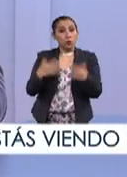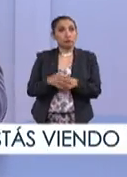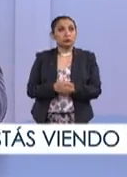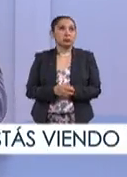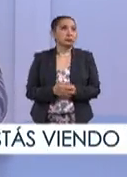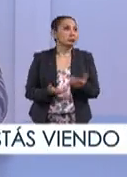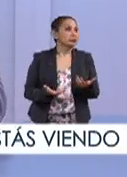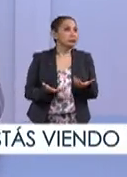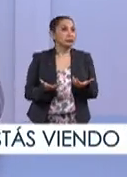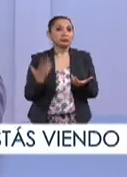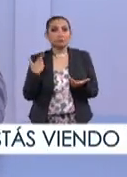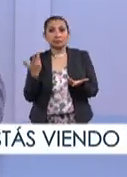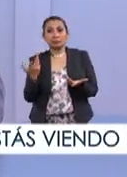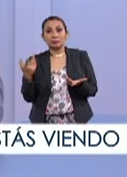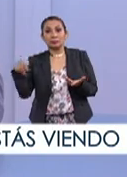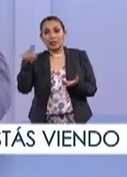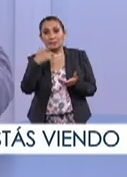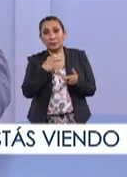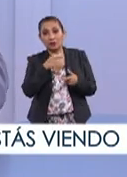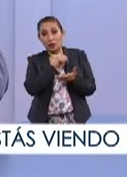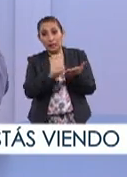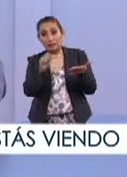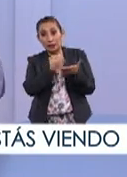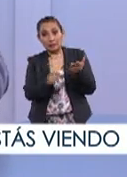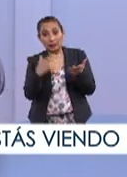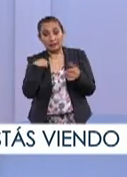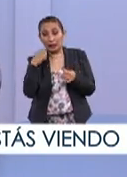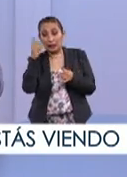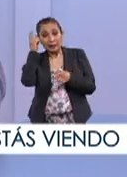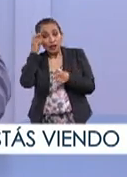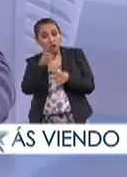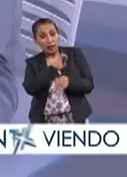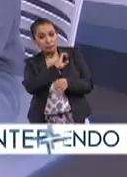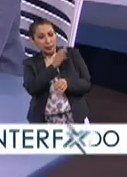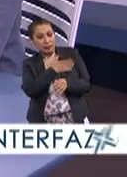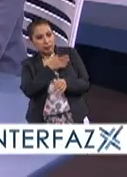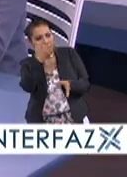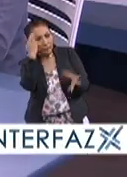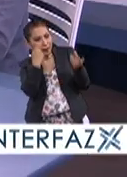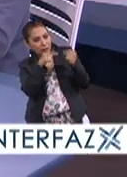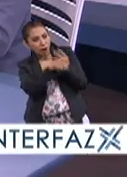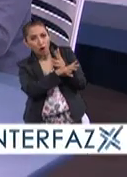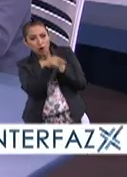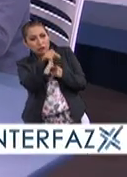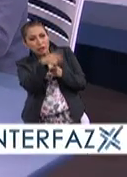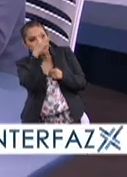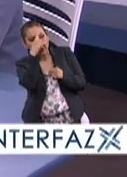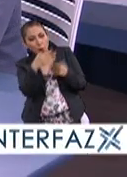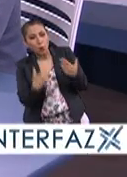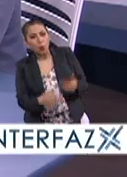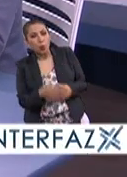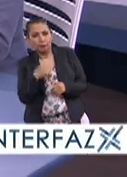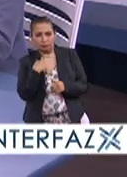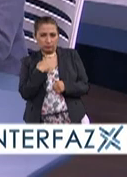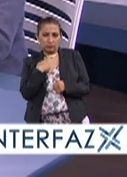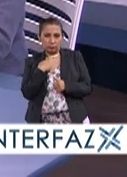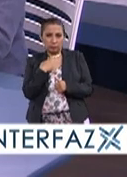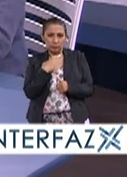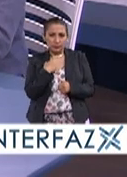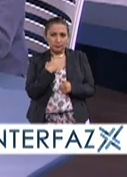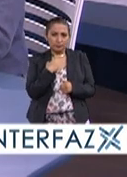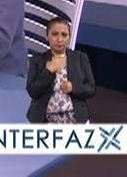que los escritores y lectores españoles tenemos que aprender muchas cosas. Yo